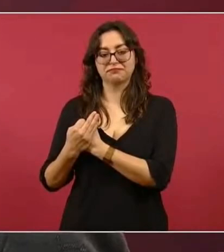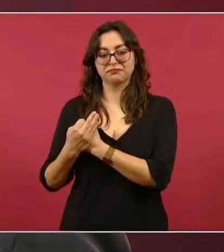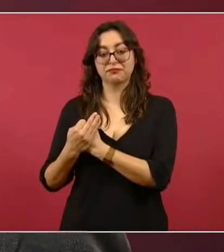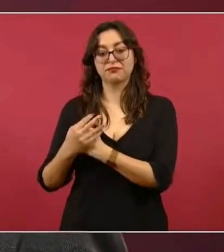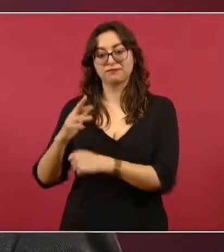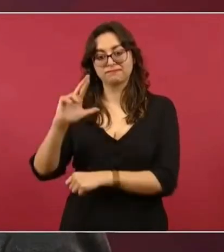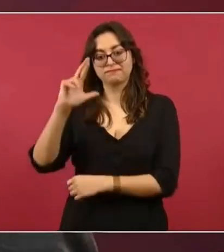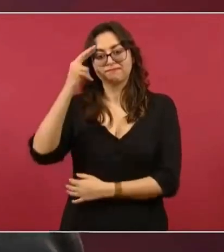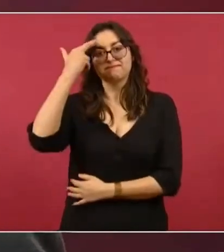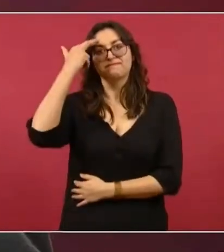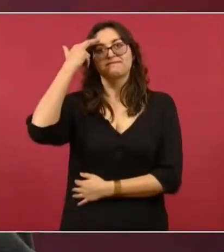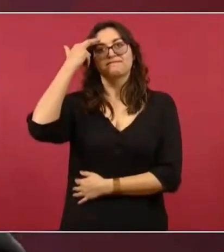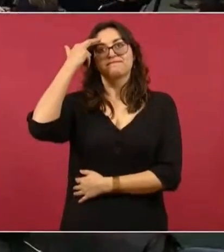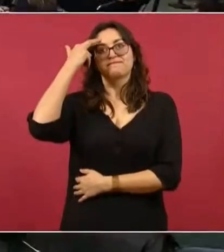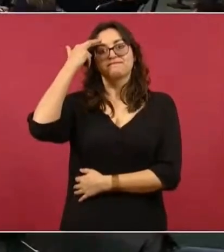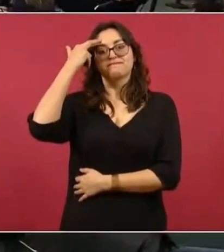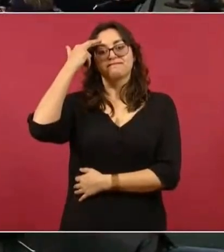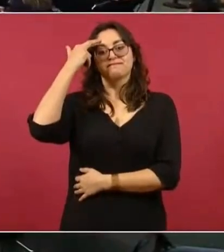Por eso.